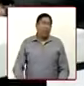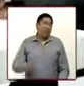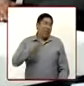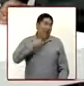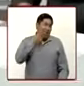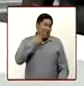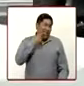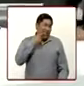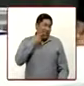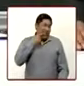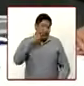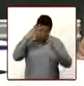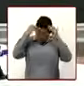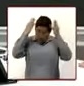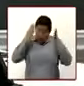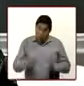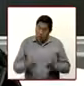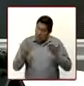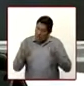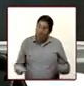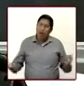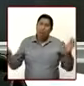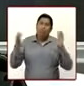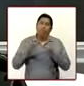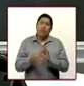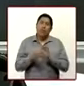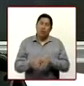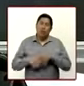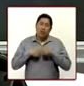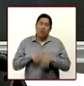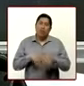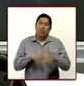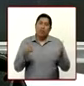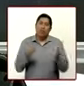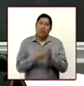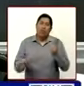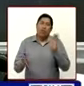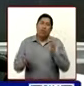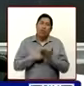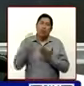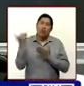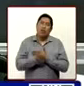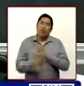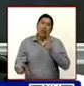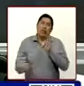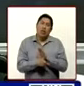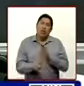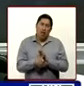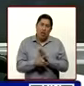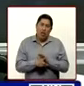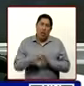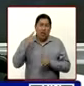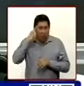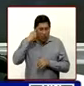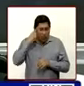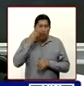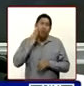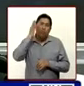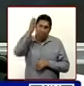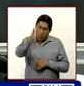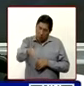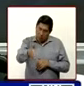de que el magisterio se está sumando a las movilizaciones contra este proyecto de la ley de pensiones y plantea paros escalonados